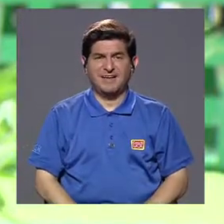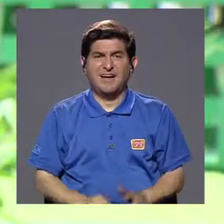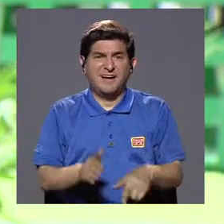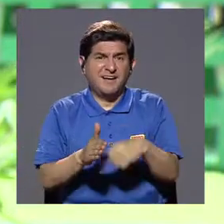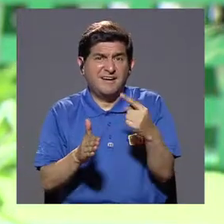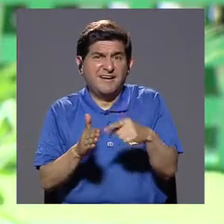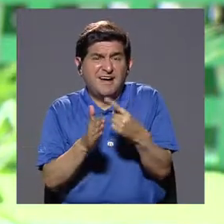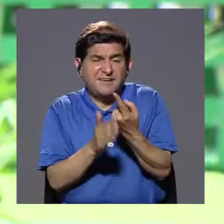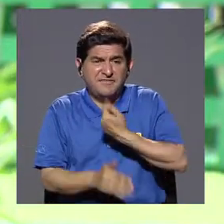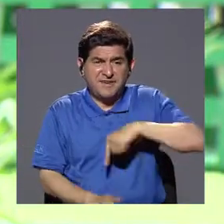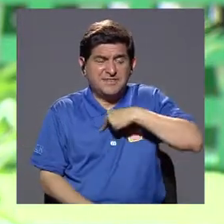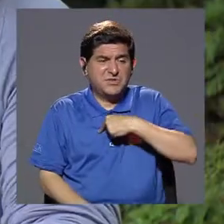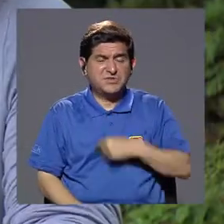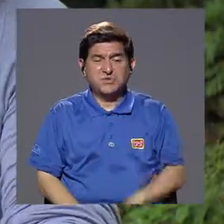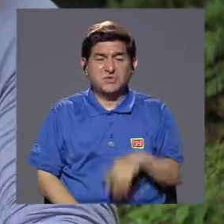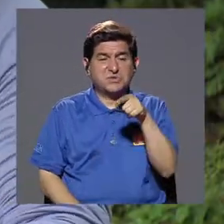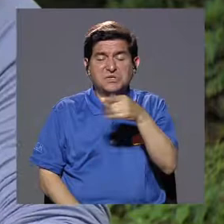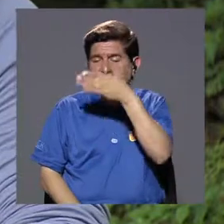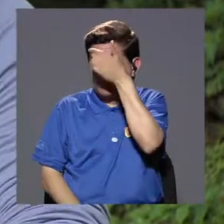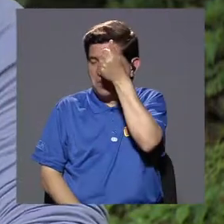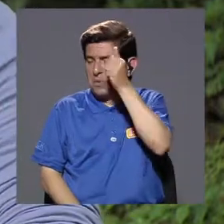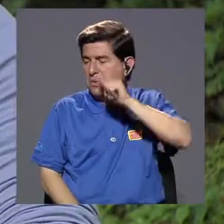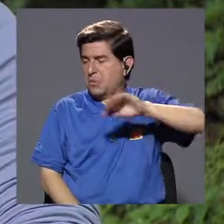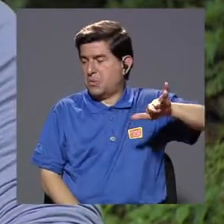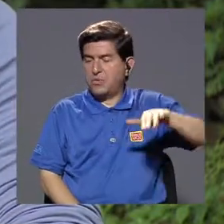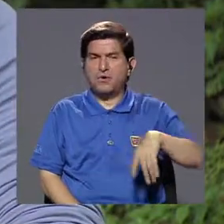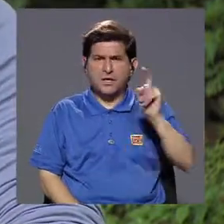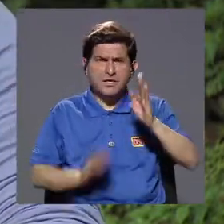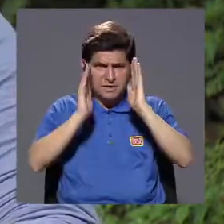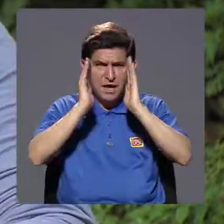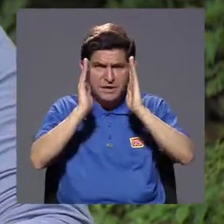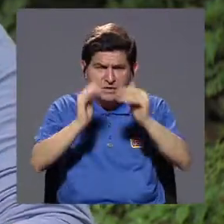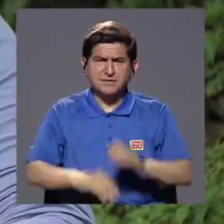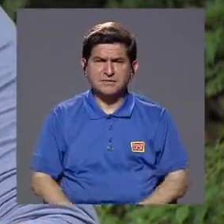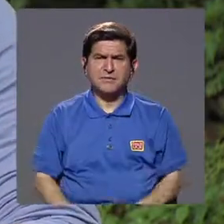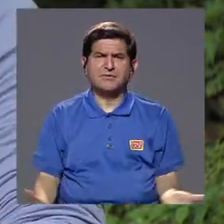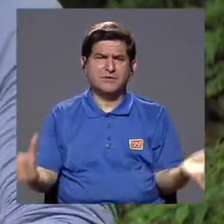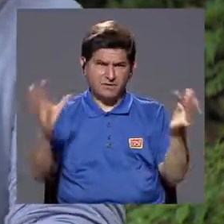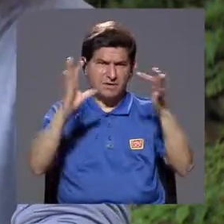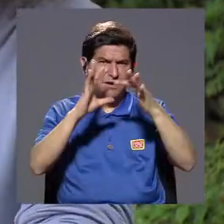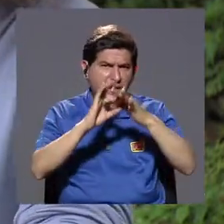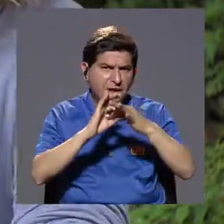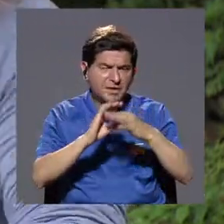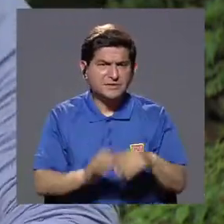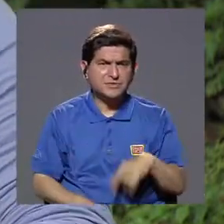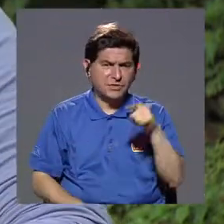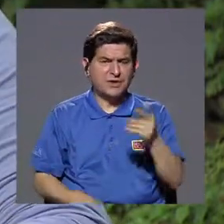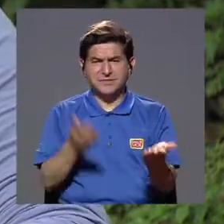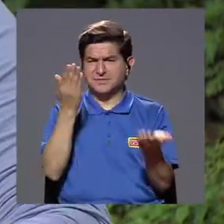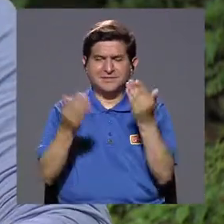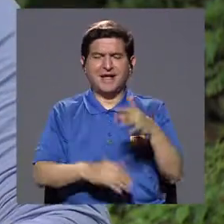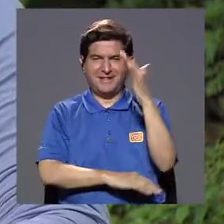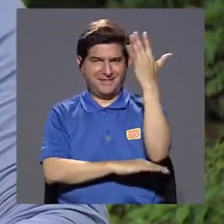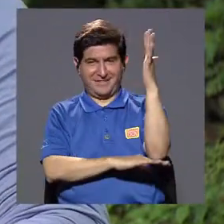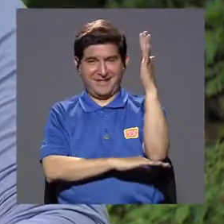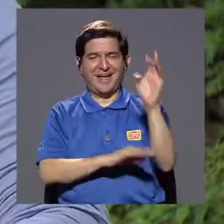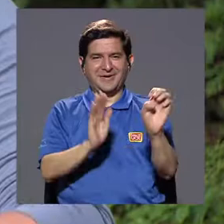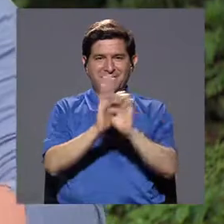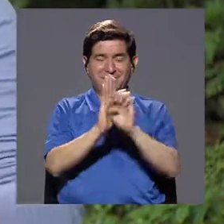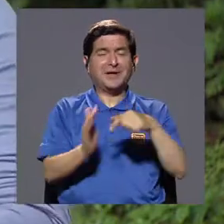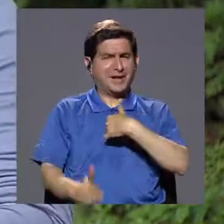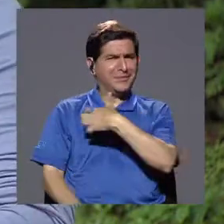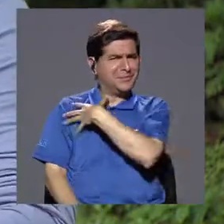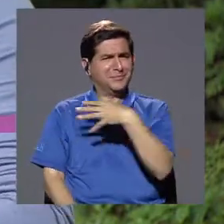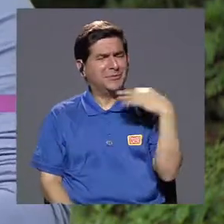por alto y que hay que prestarle atención a propósito de esta analogía del árbol porque me gustó mucho